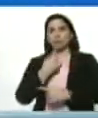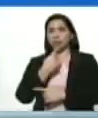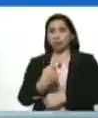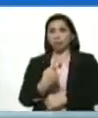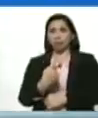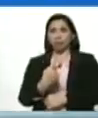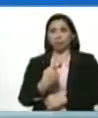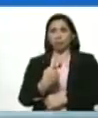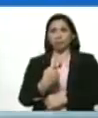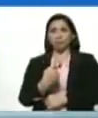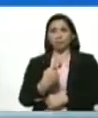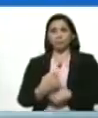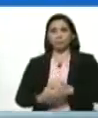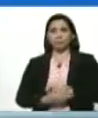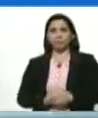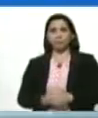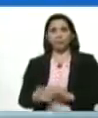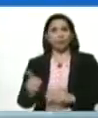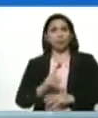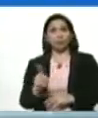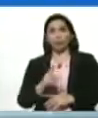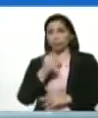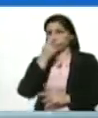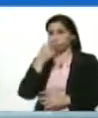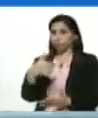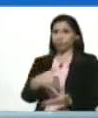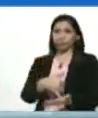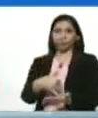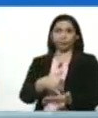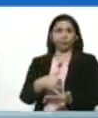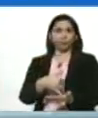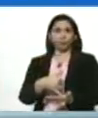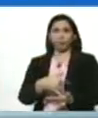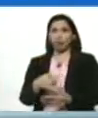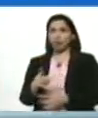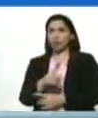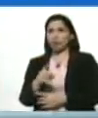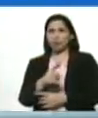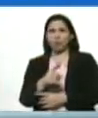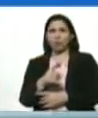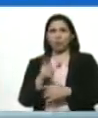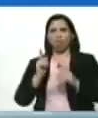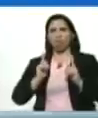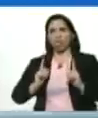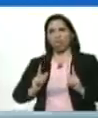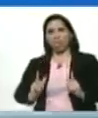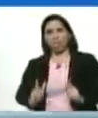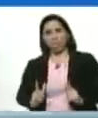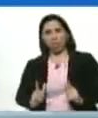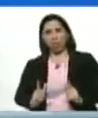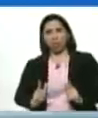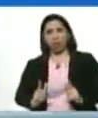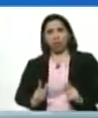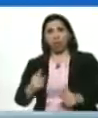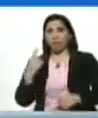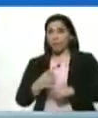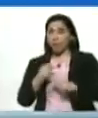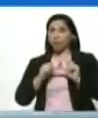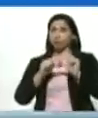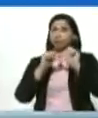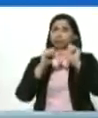no relajemos no bajemos la guardia mantengamos